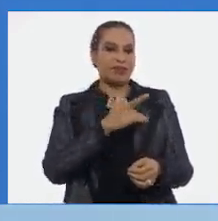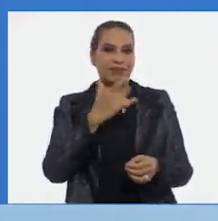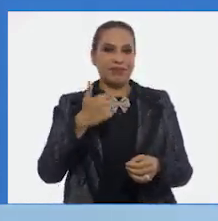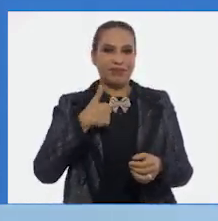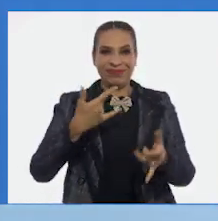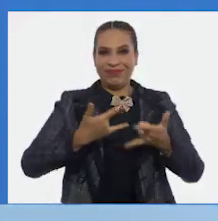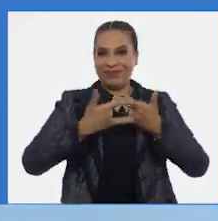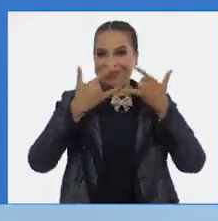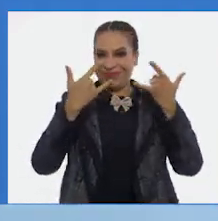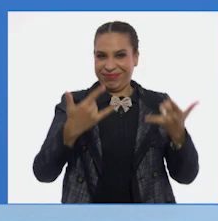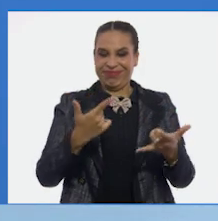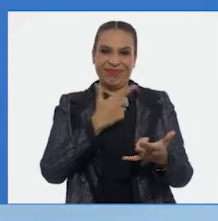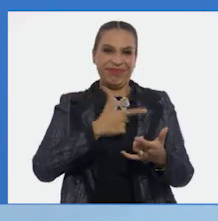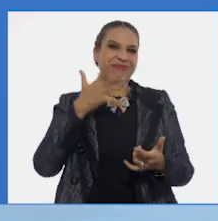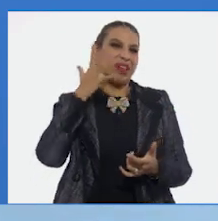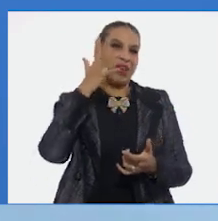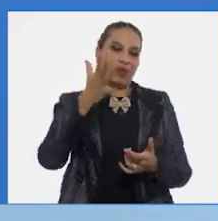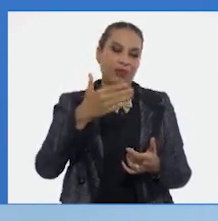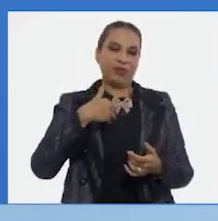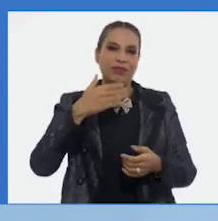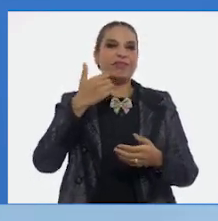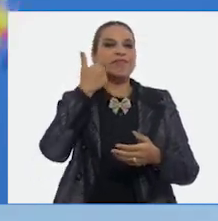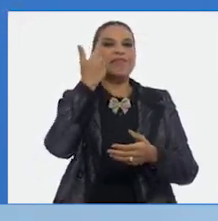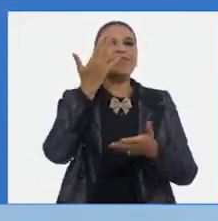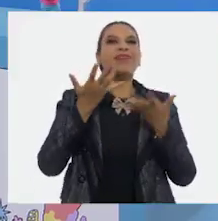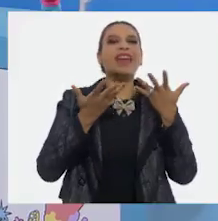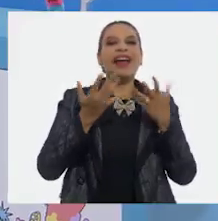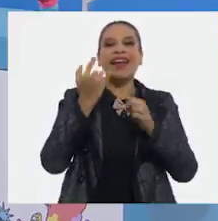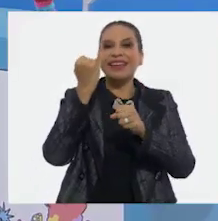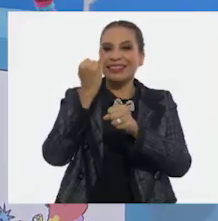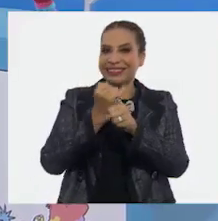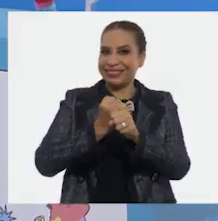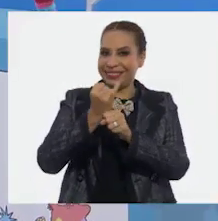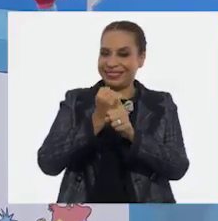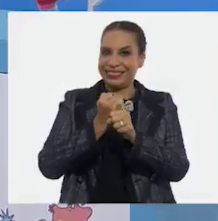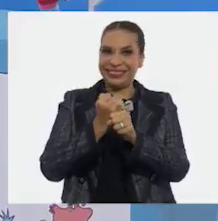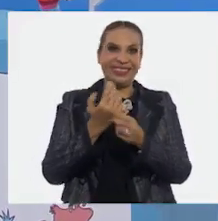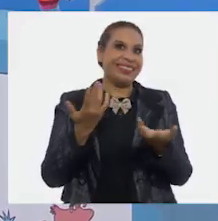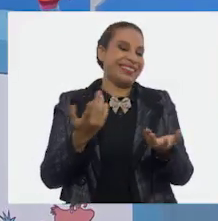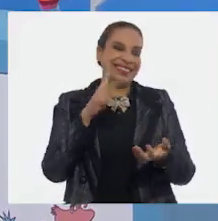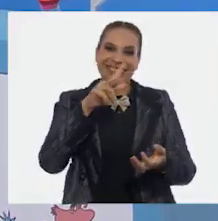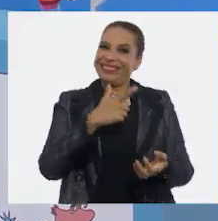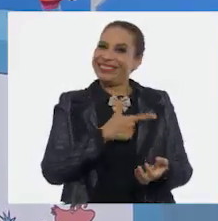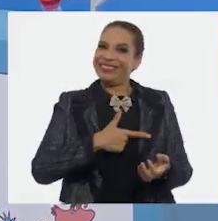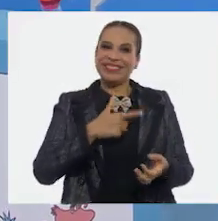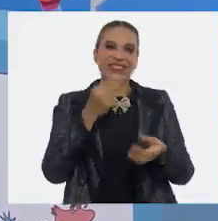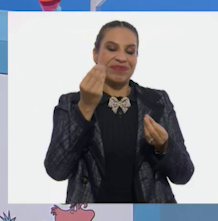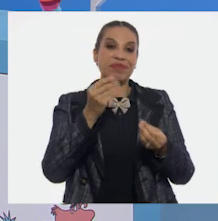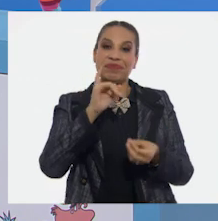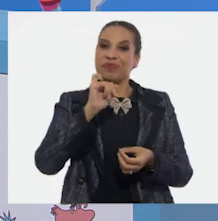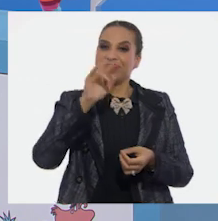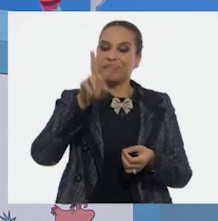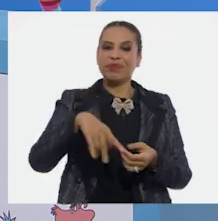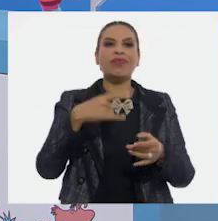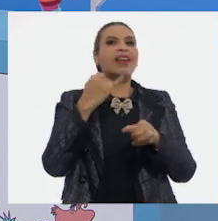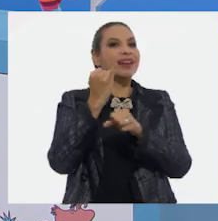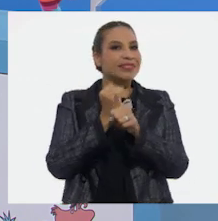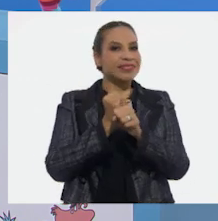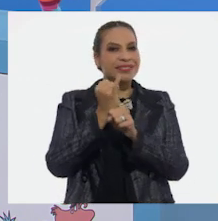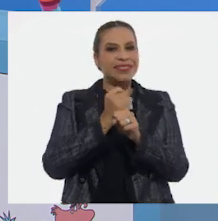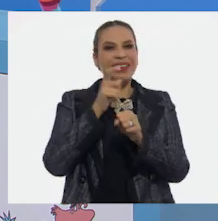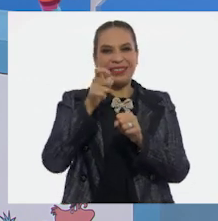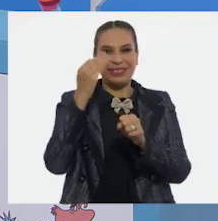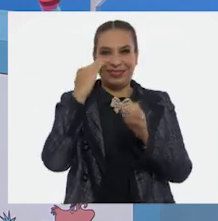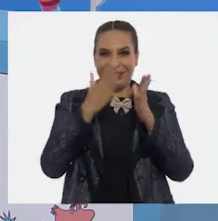un historiador, yo quiero seguir investigando. ¡Ay, qué gusto me da, Ton! Y sí, las investigaciones sobre